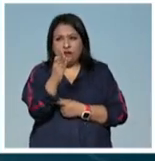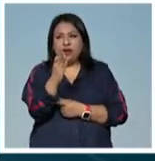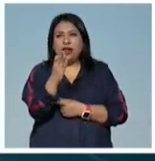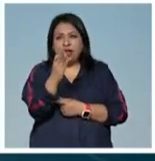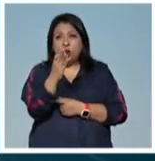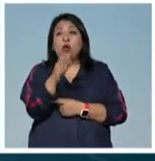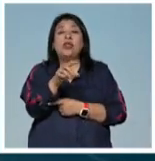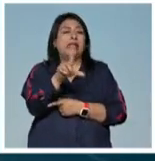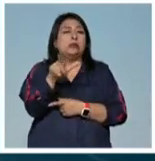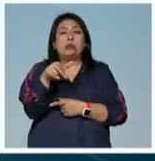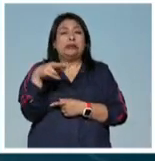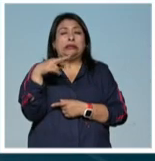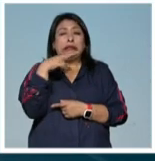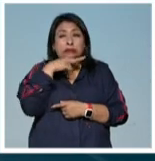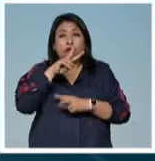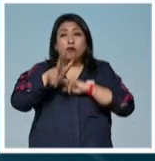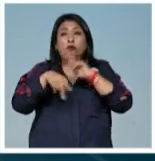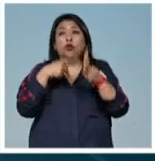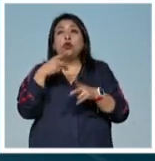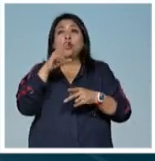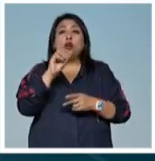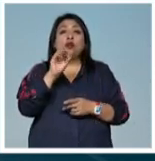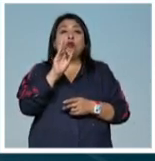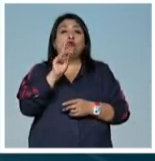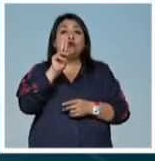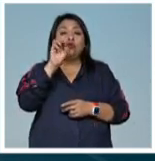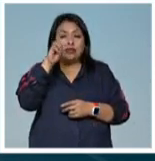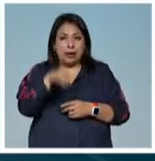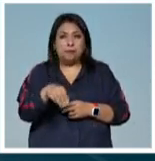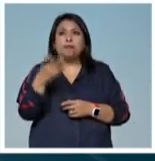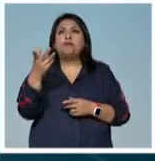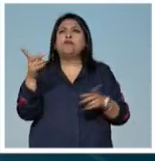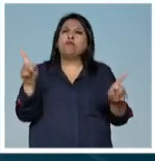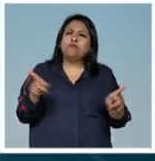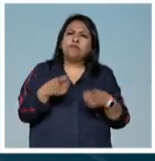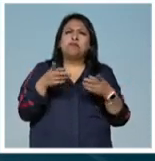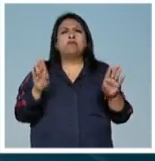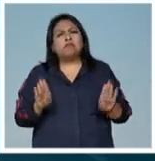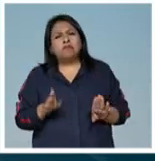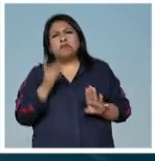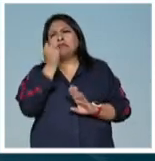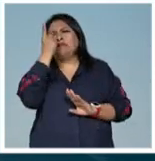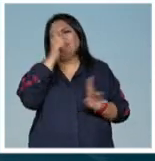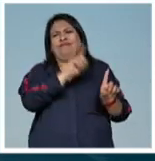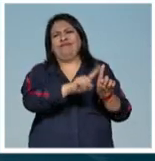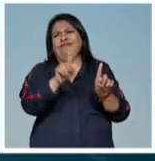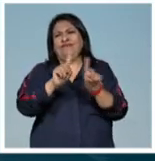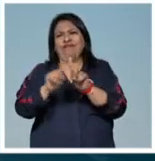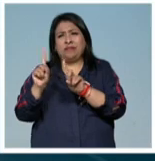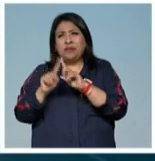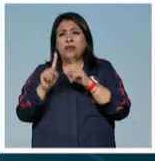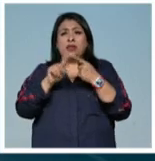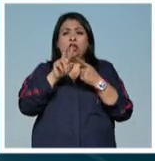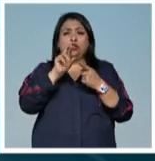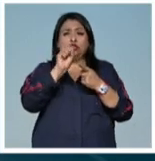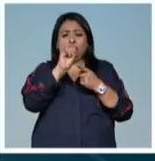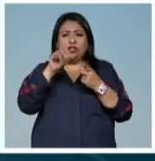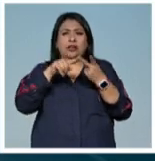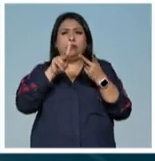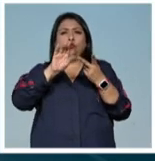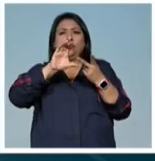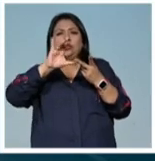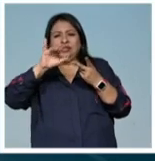e inmediatamente después me voy a la UFUNAM. Interpretará estilos y compositores muy diversos, Rossini,